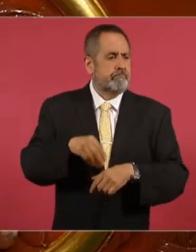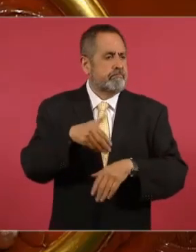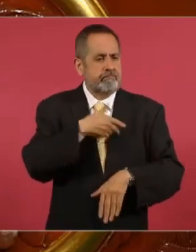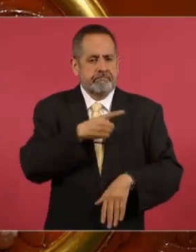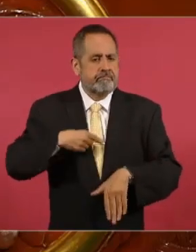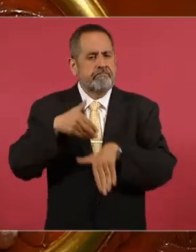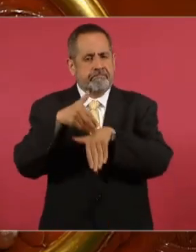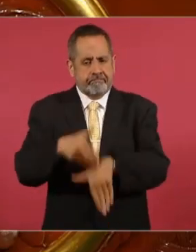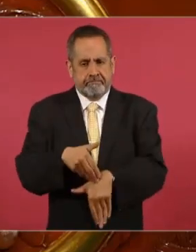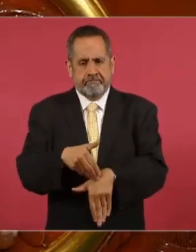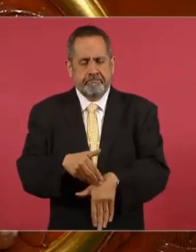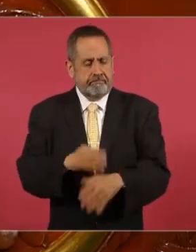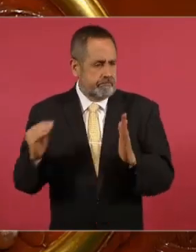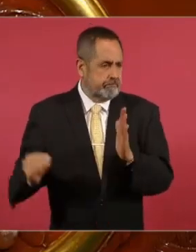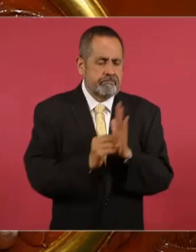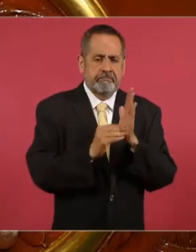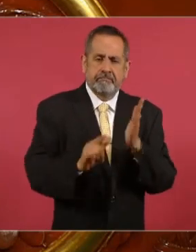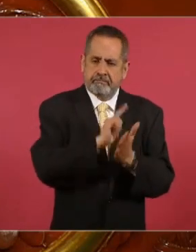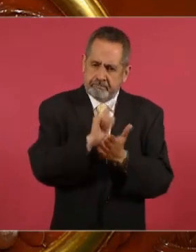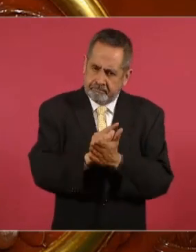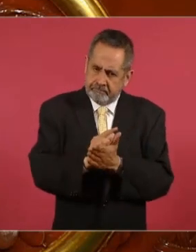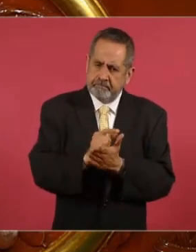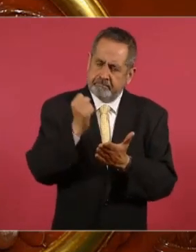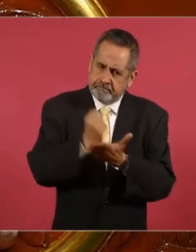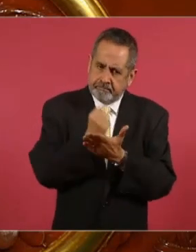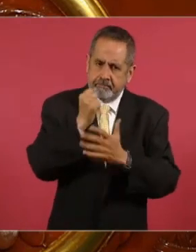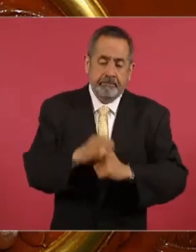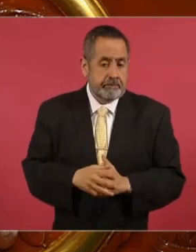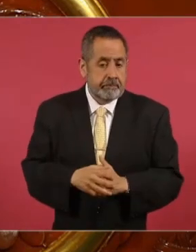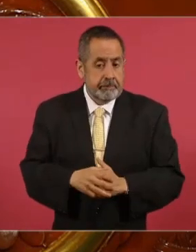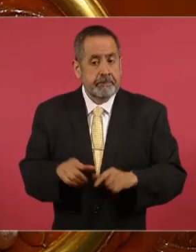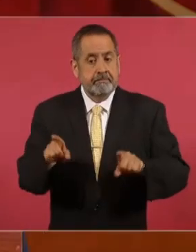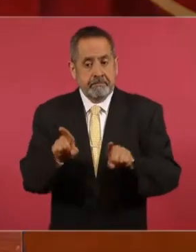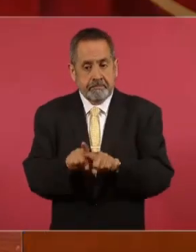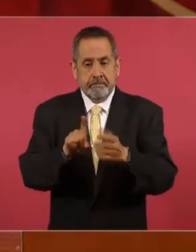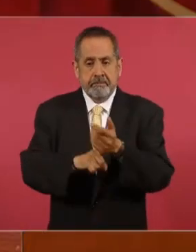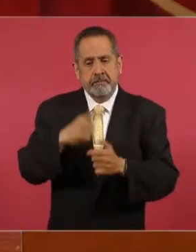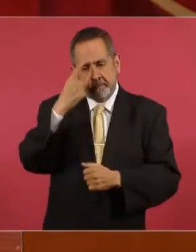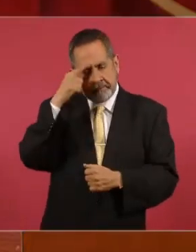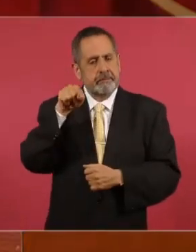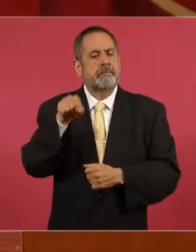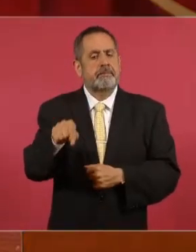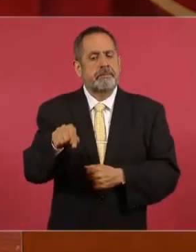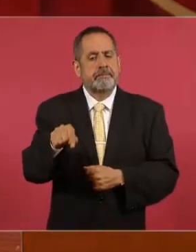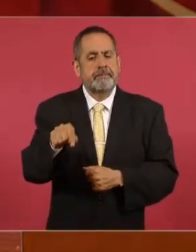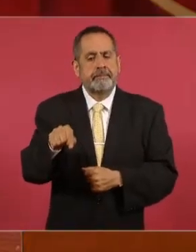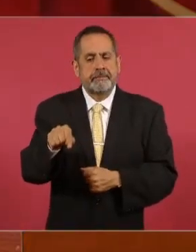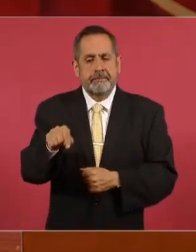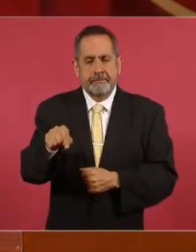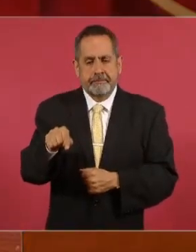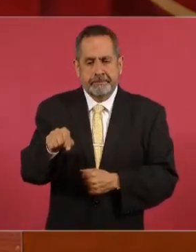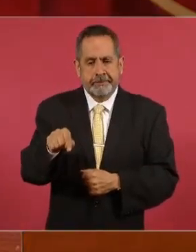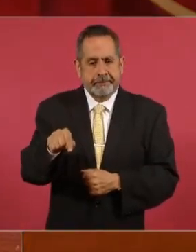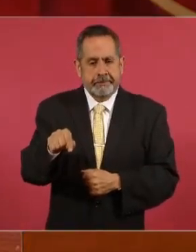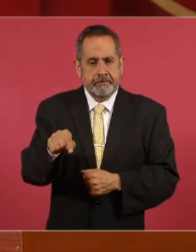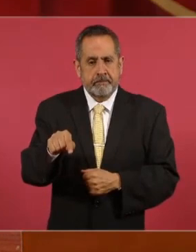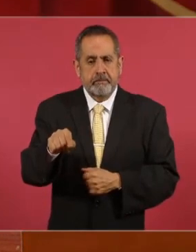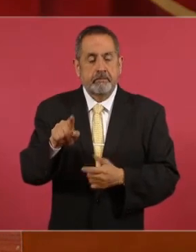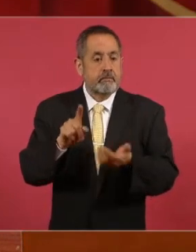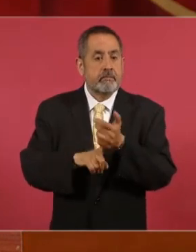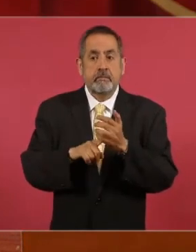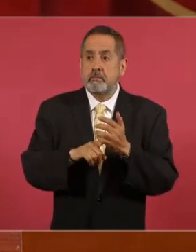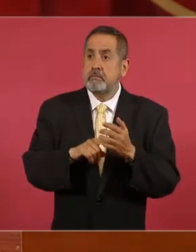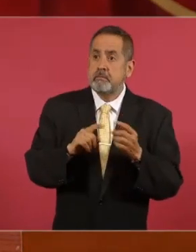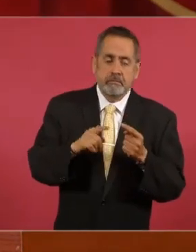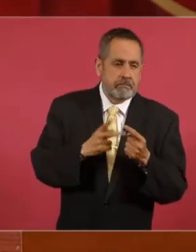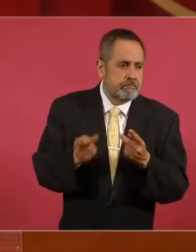y vinculatorias. Esto mismo aplicará en el caso de la